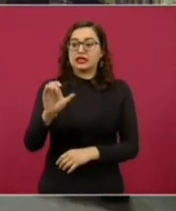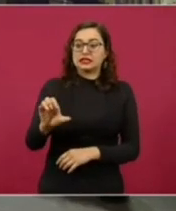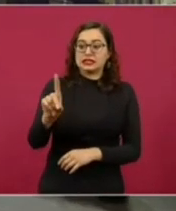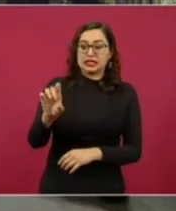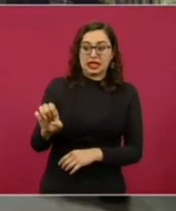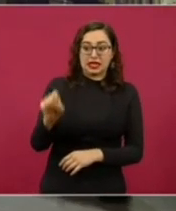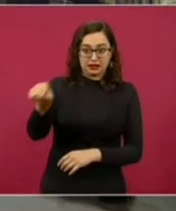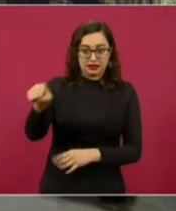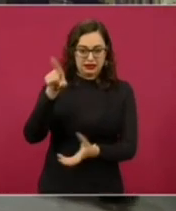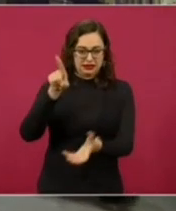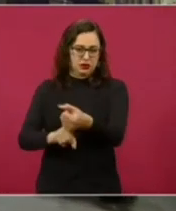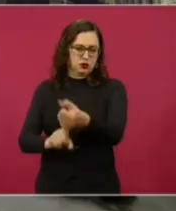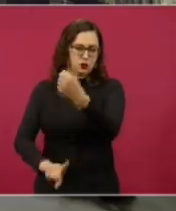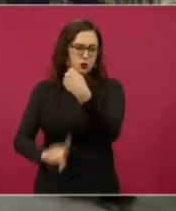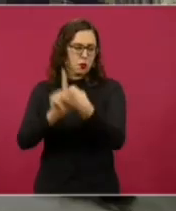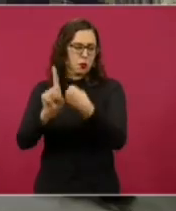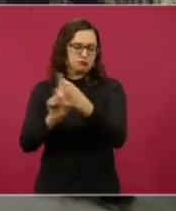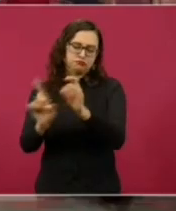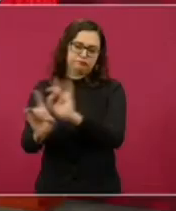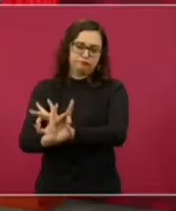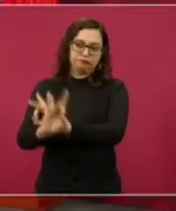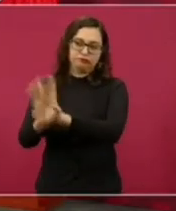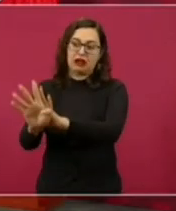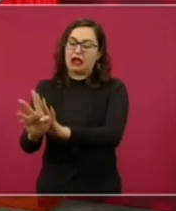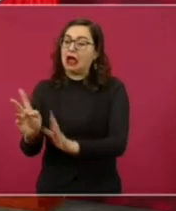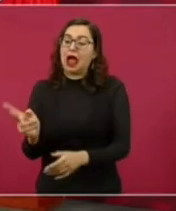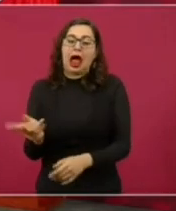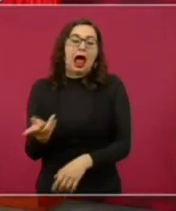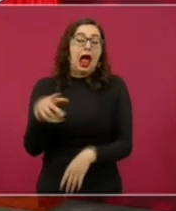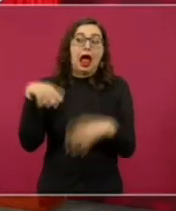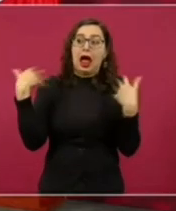al 68.